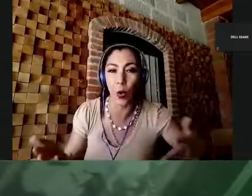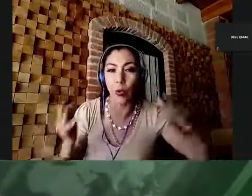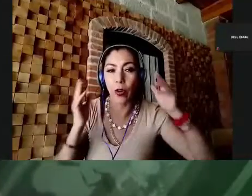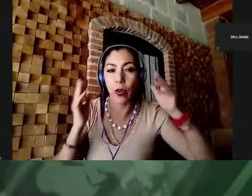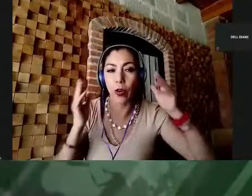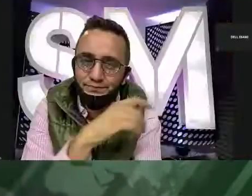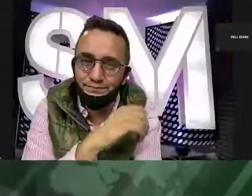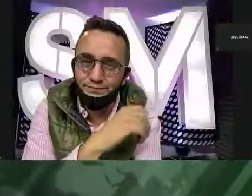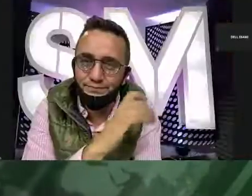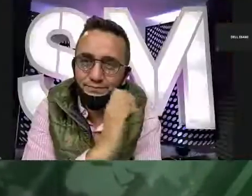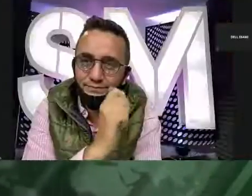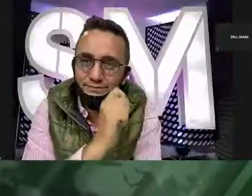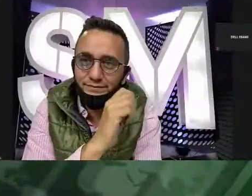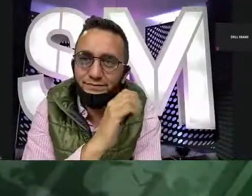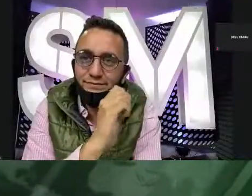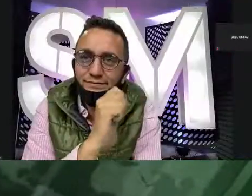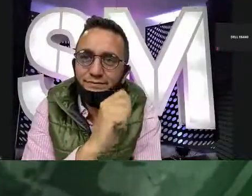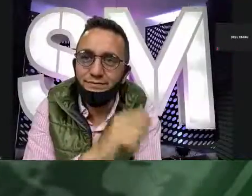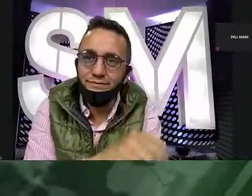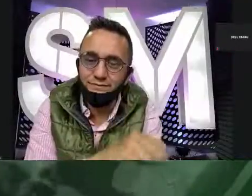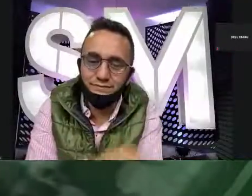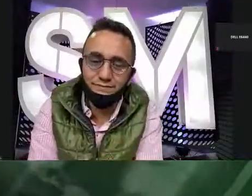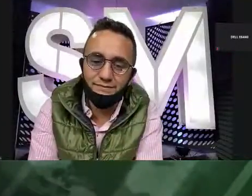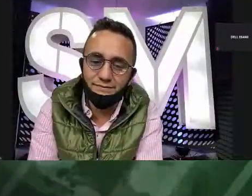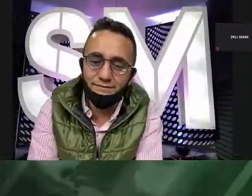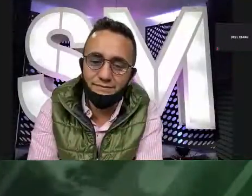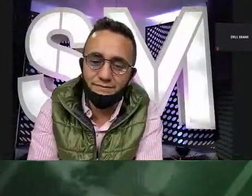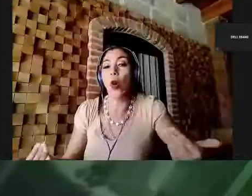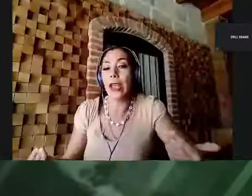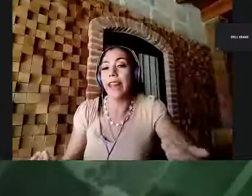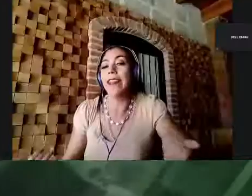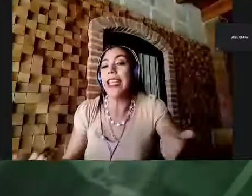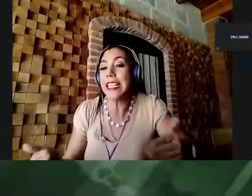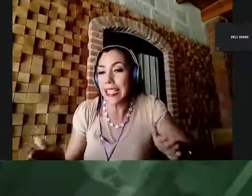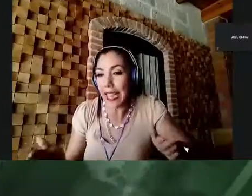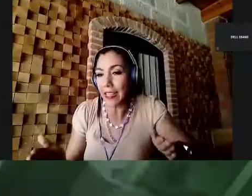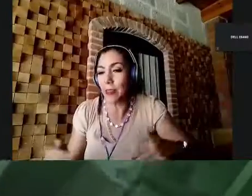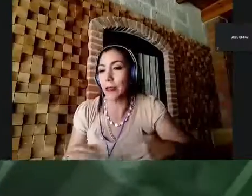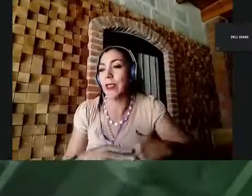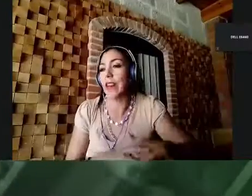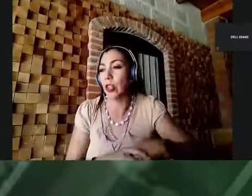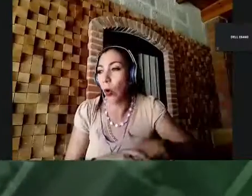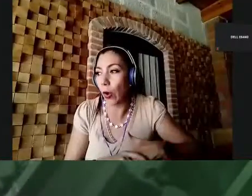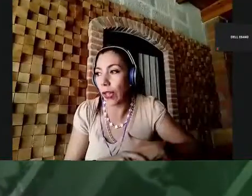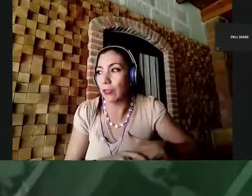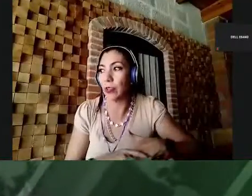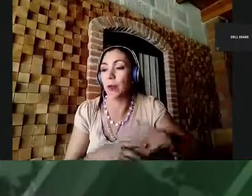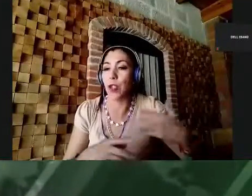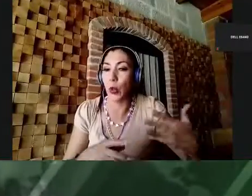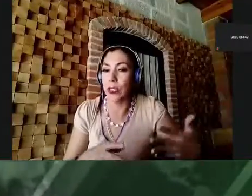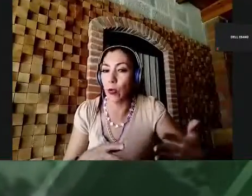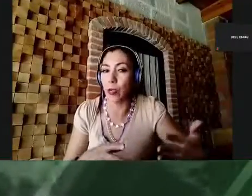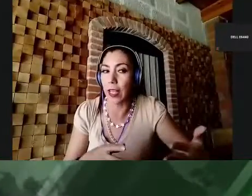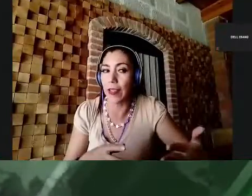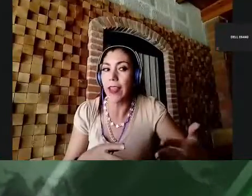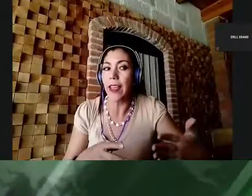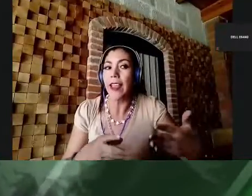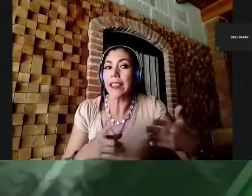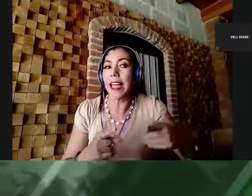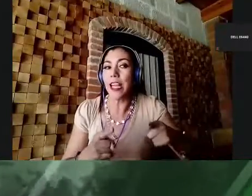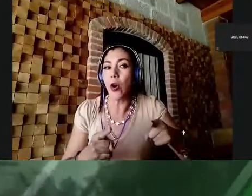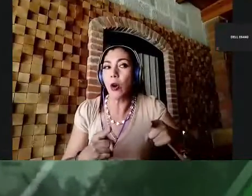en Camilo. Español, uno que se llama Camilo, y entonces ahí le preguntó, oigan, dicen sus detractores, los opositores, que